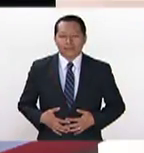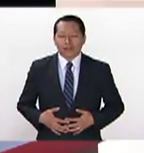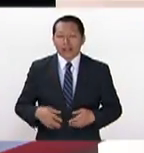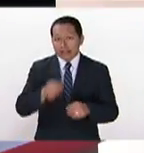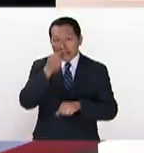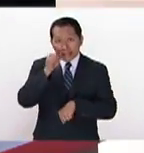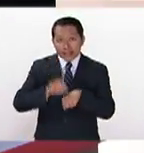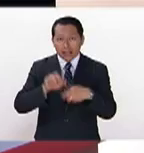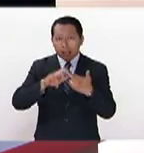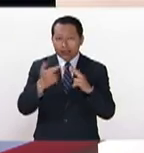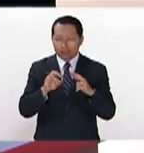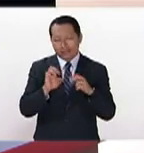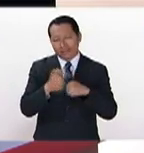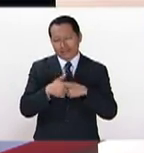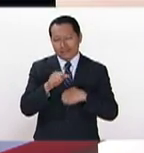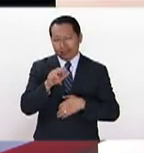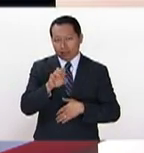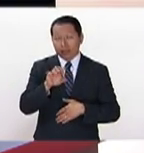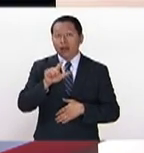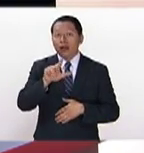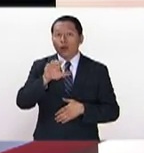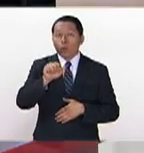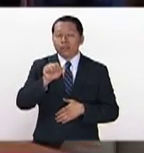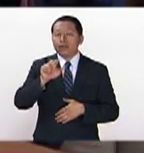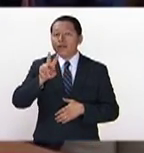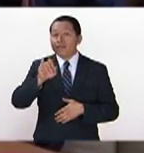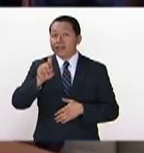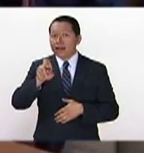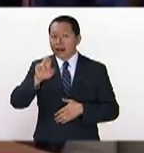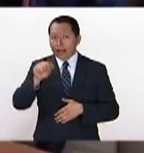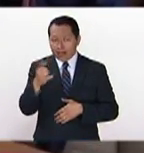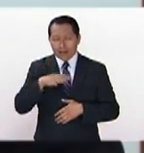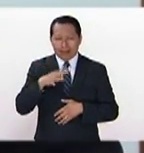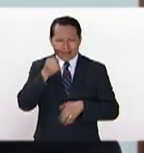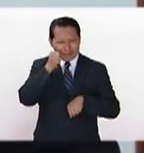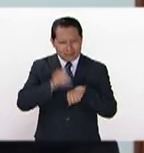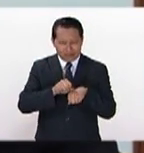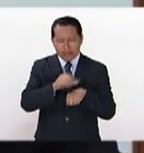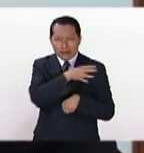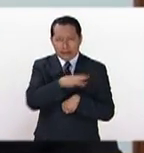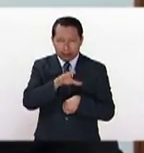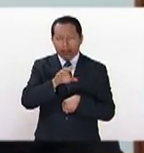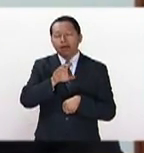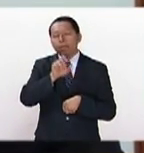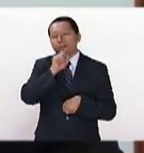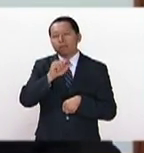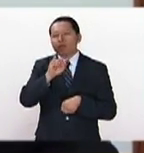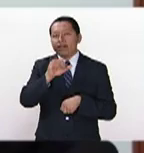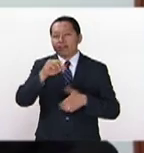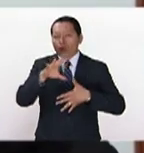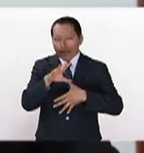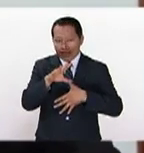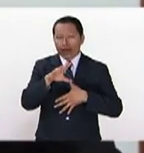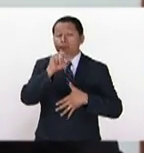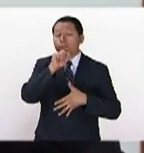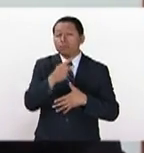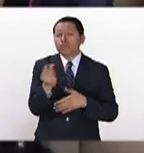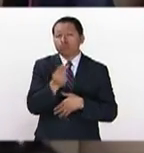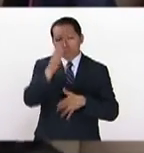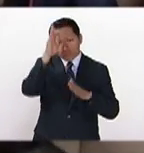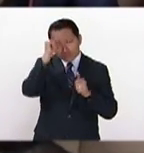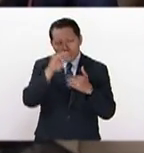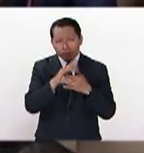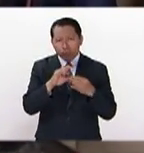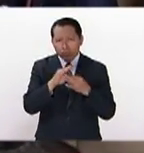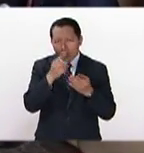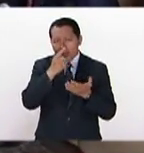El secretario de Relaciones Exteriores, Luis Videgaray, se reunió con la secretaria general iberoamericana, Rebeca Greenspan, quien le agradeció el compromiso